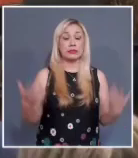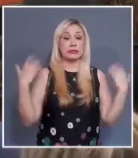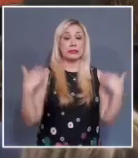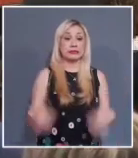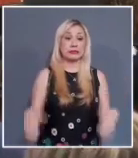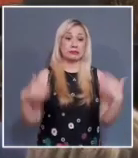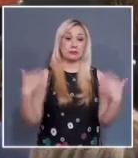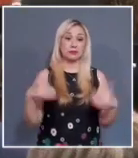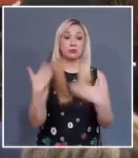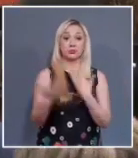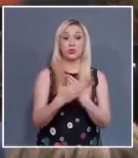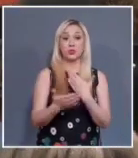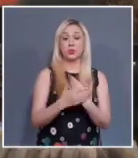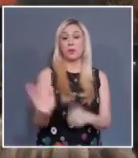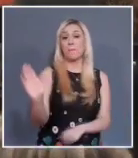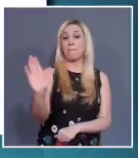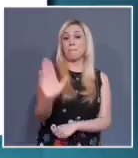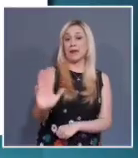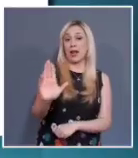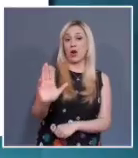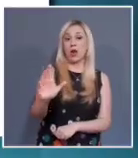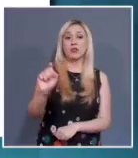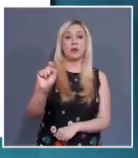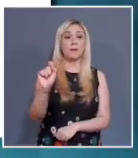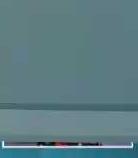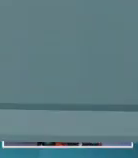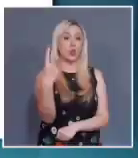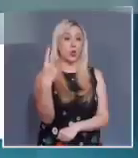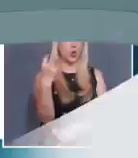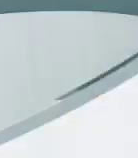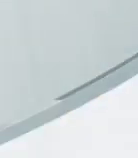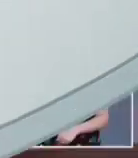próximo miércoles 21 de junio.